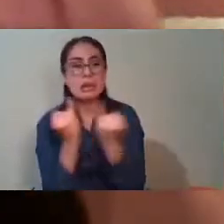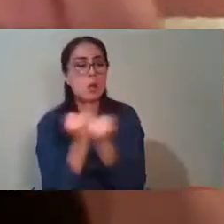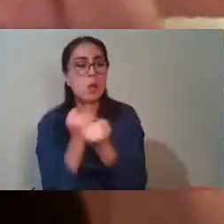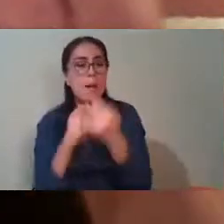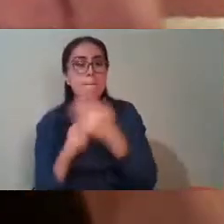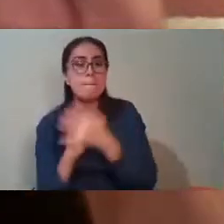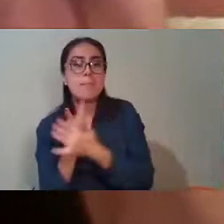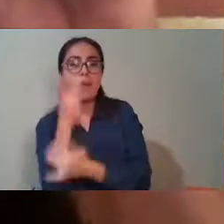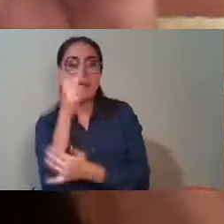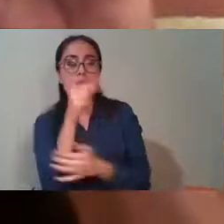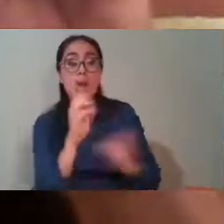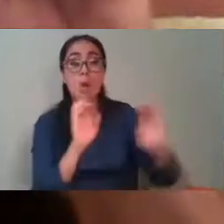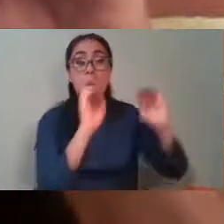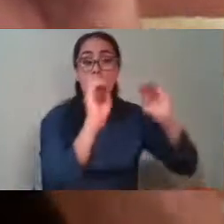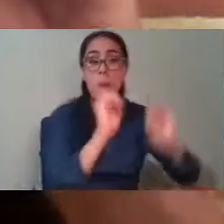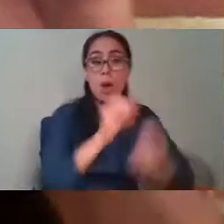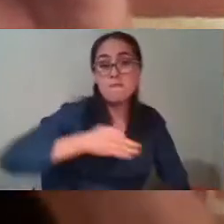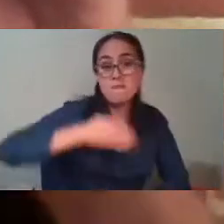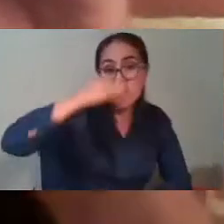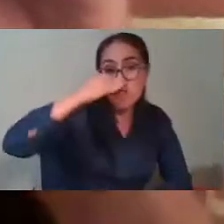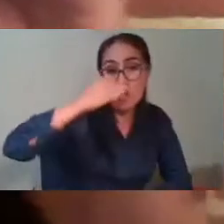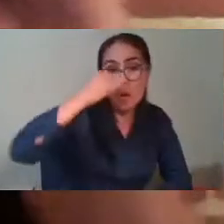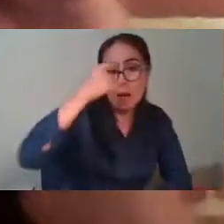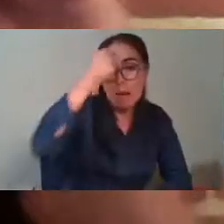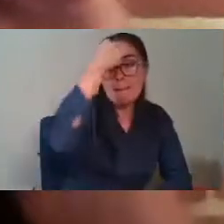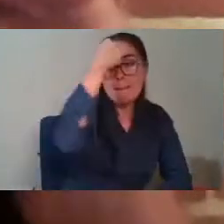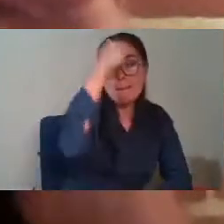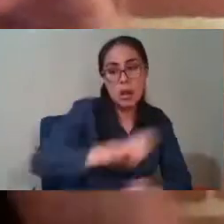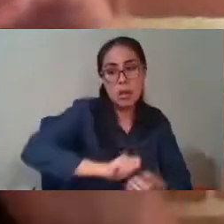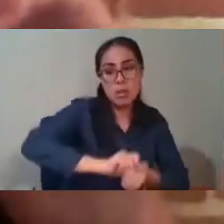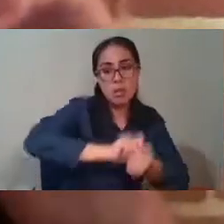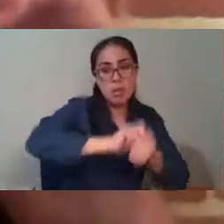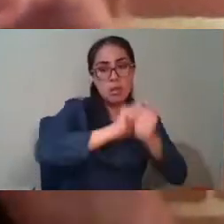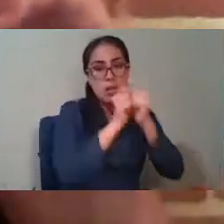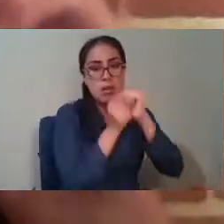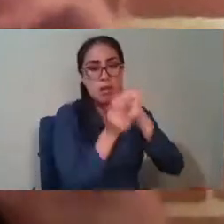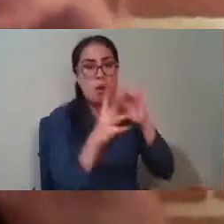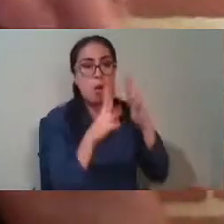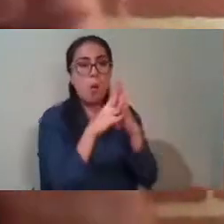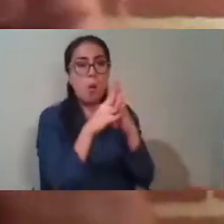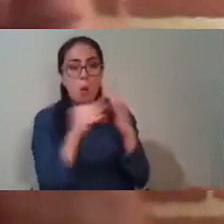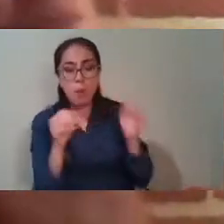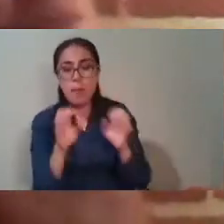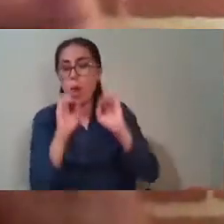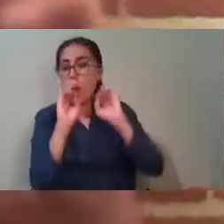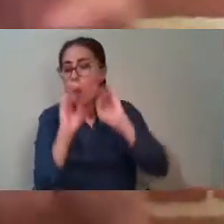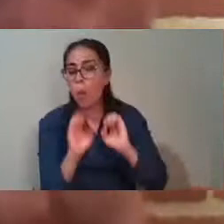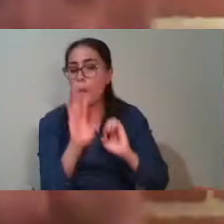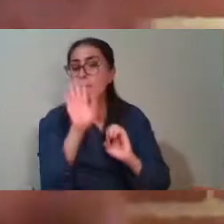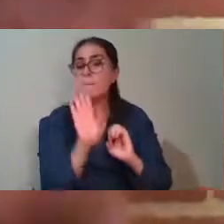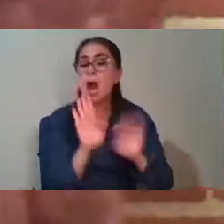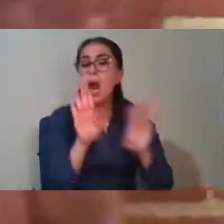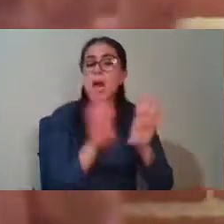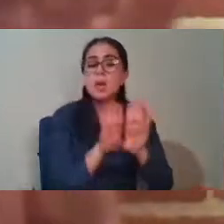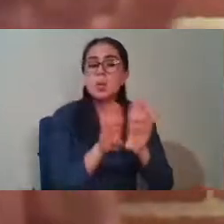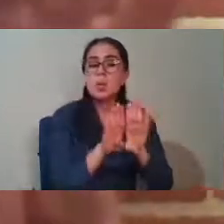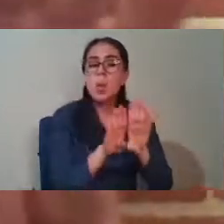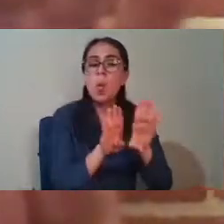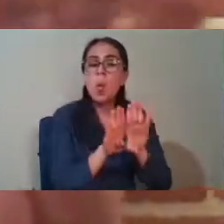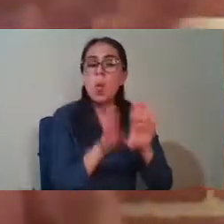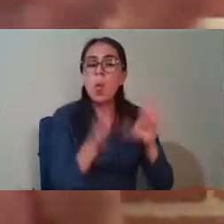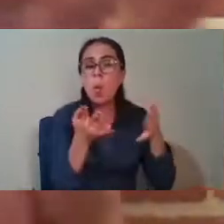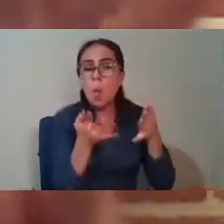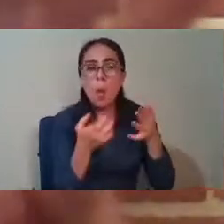de mimetizarse con un insecto para que otro se tire encima con la idea de que va a fertilizarlo y en realidad lo que hace